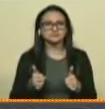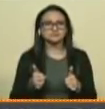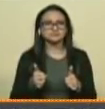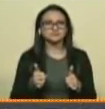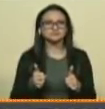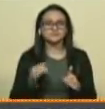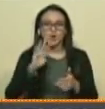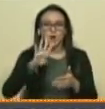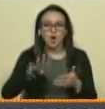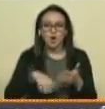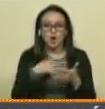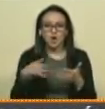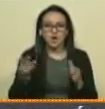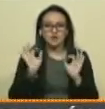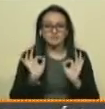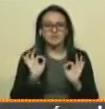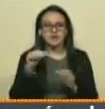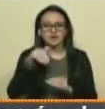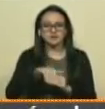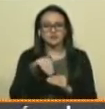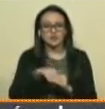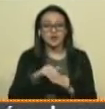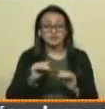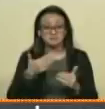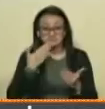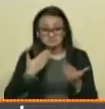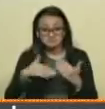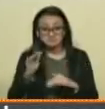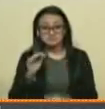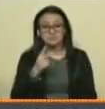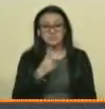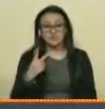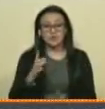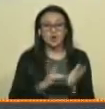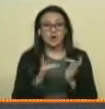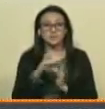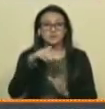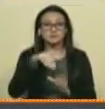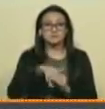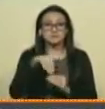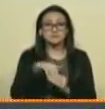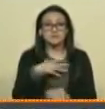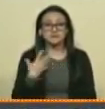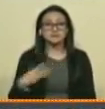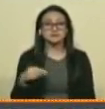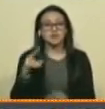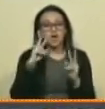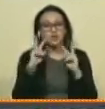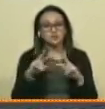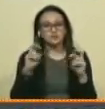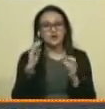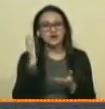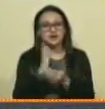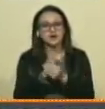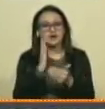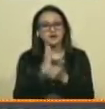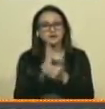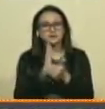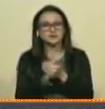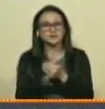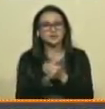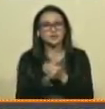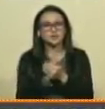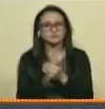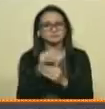el cronograma electoral de cara a las elecciones presidenciales del 22 de abril, la auditoría al registro electoral.